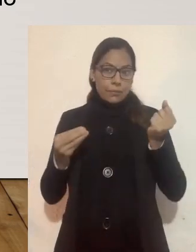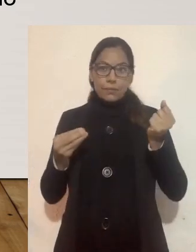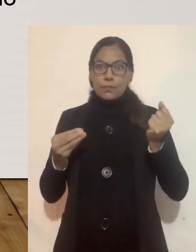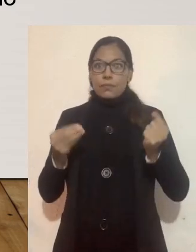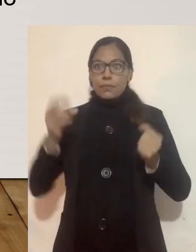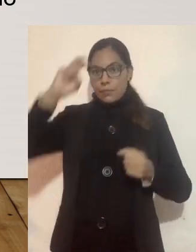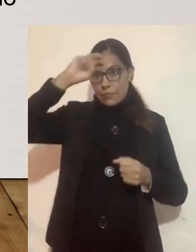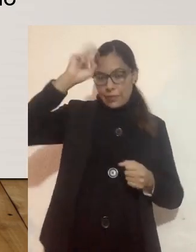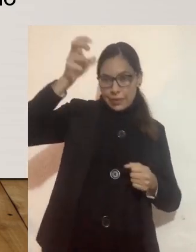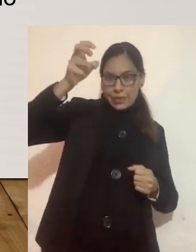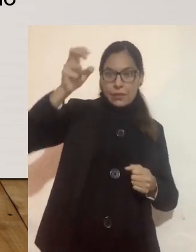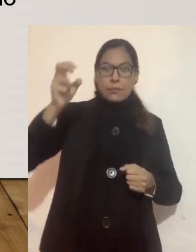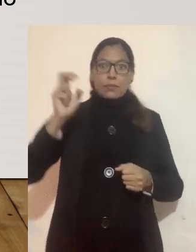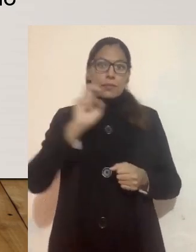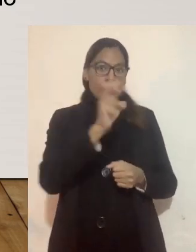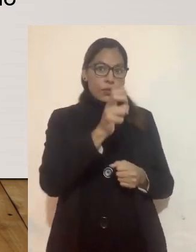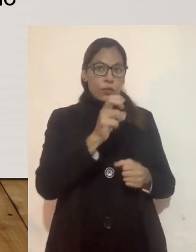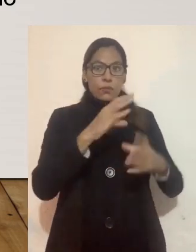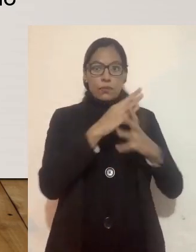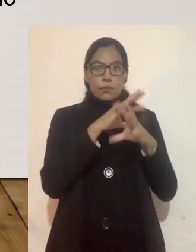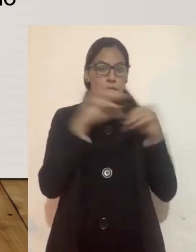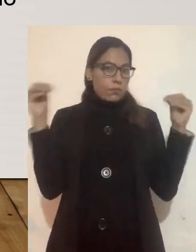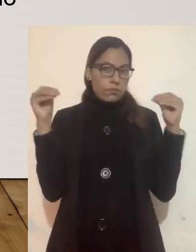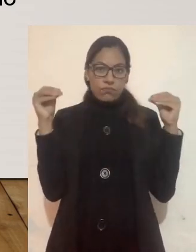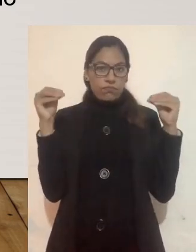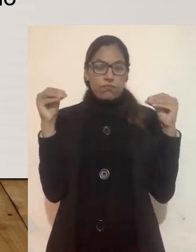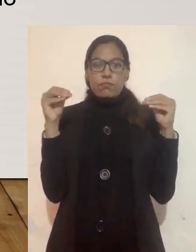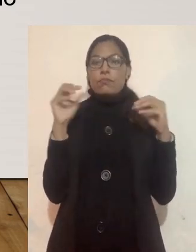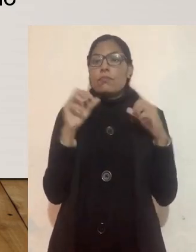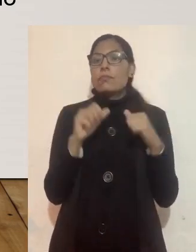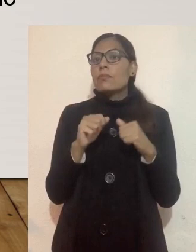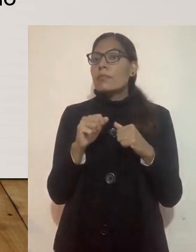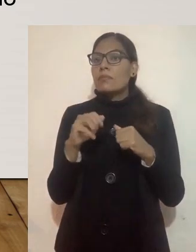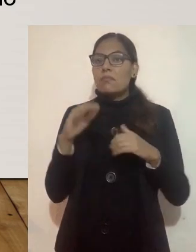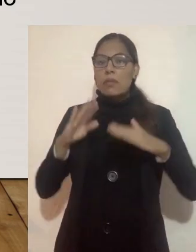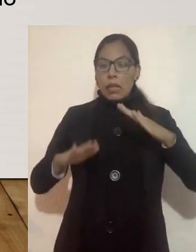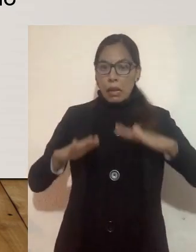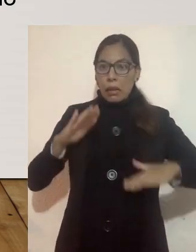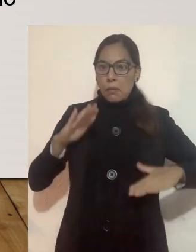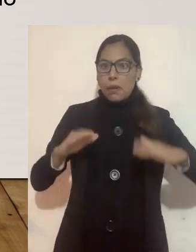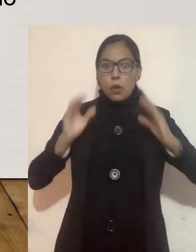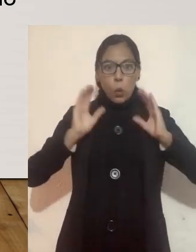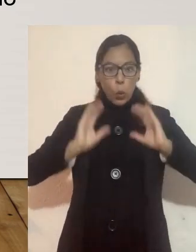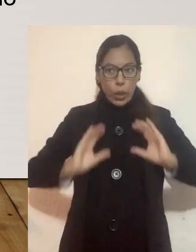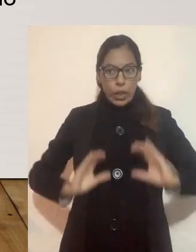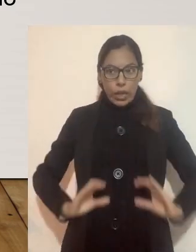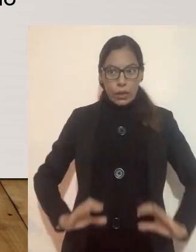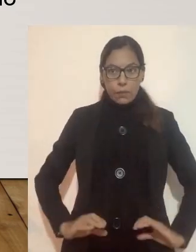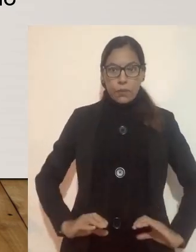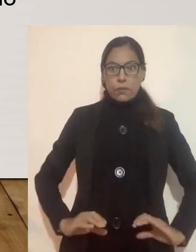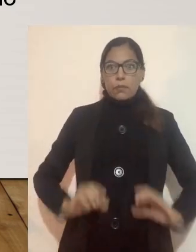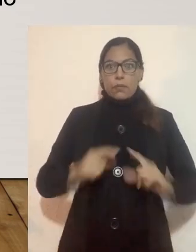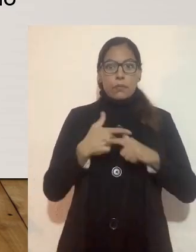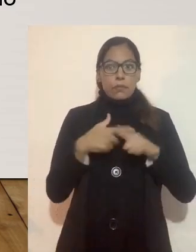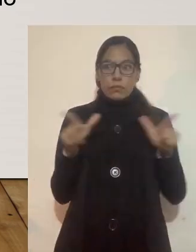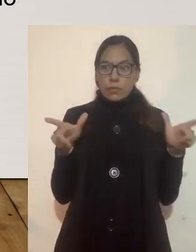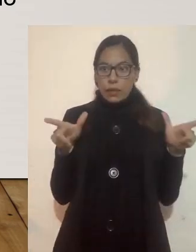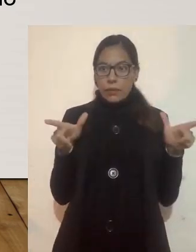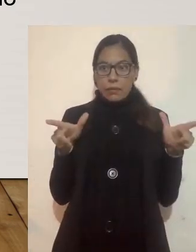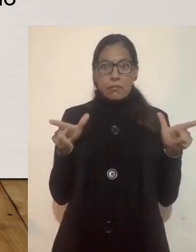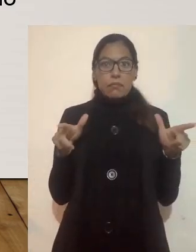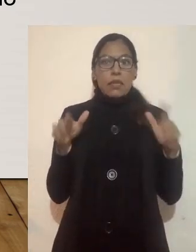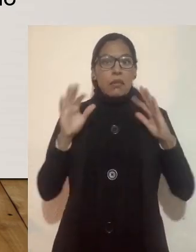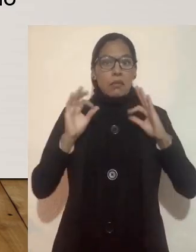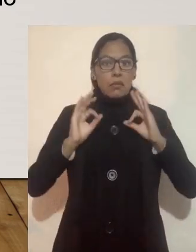el modo de huida o ataque disminuya. Generando un equilibrio en el cuerpo, se libera